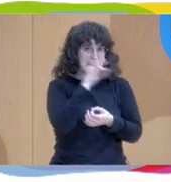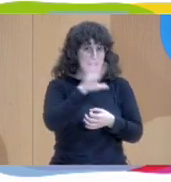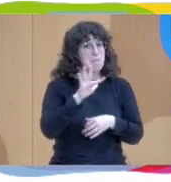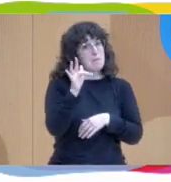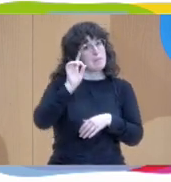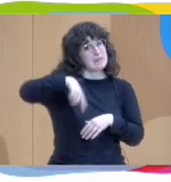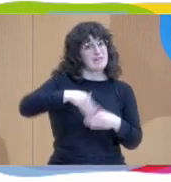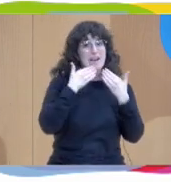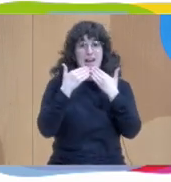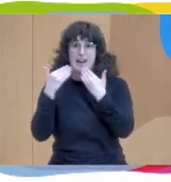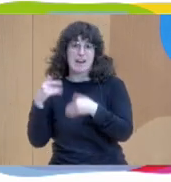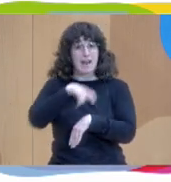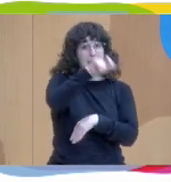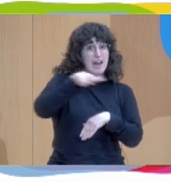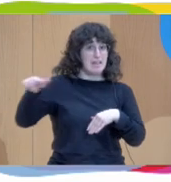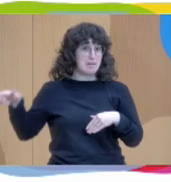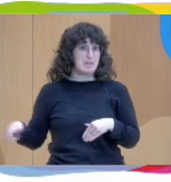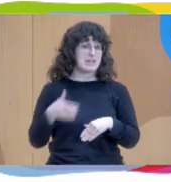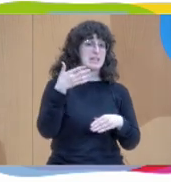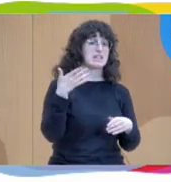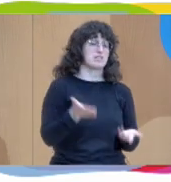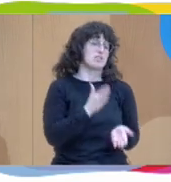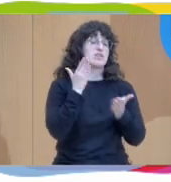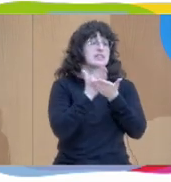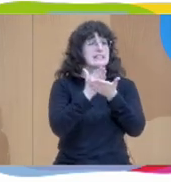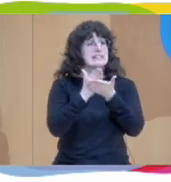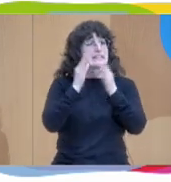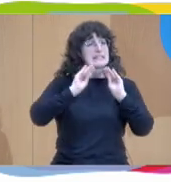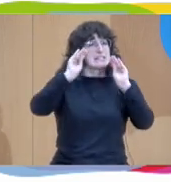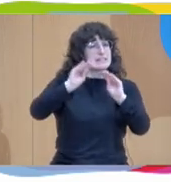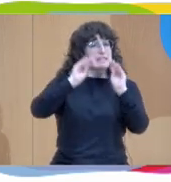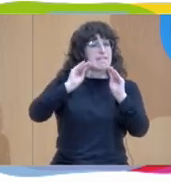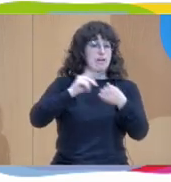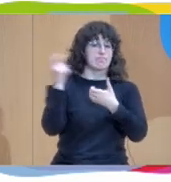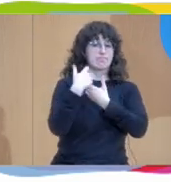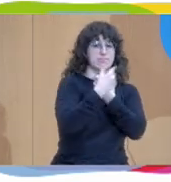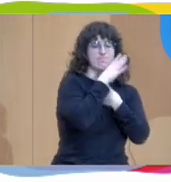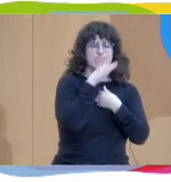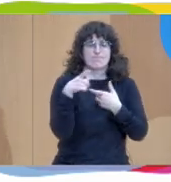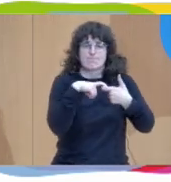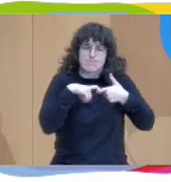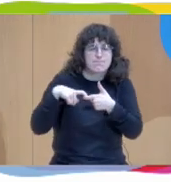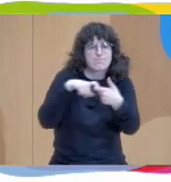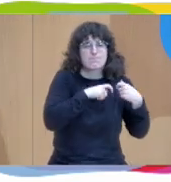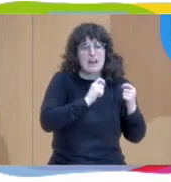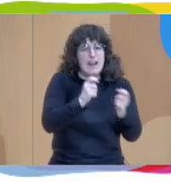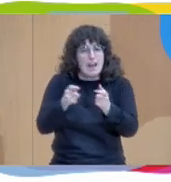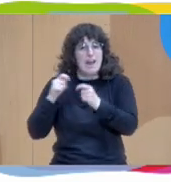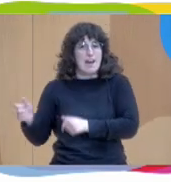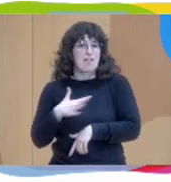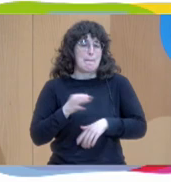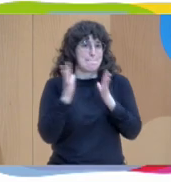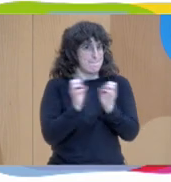participado en estas sesiones de formación por vuestra generosidad y por estar dispuestos a conocer y